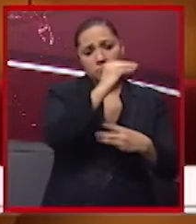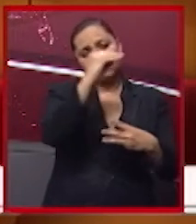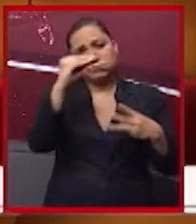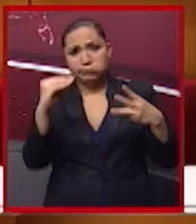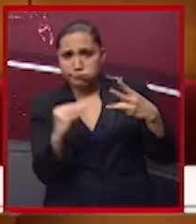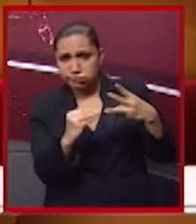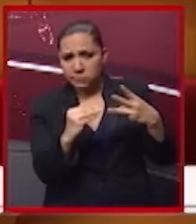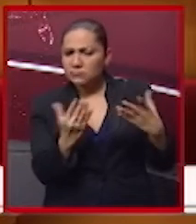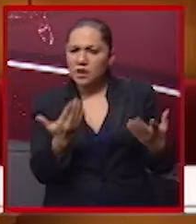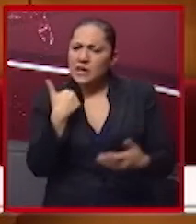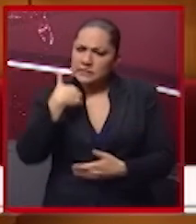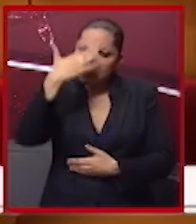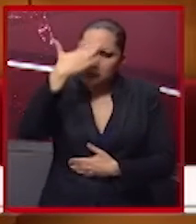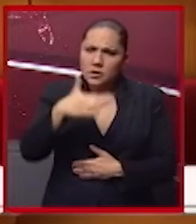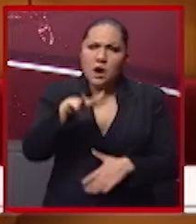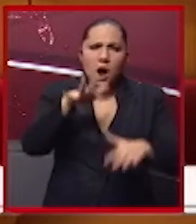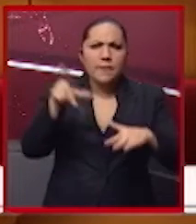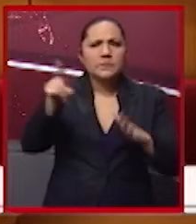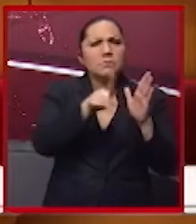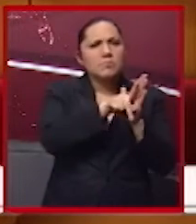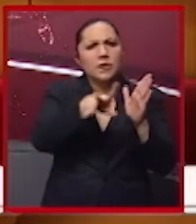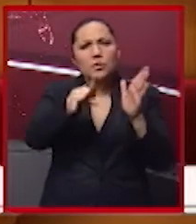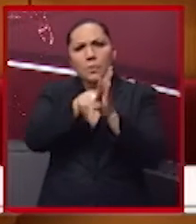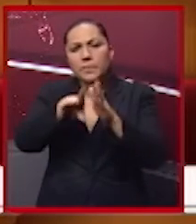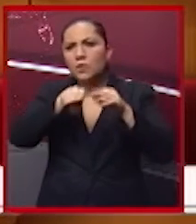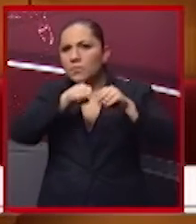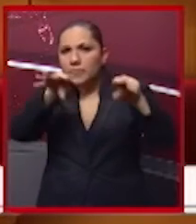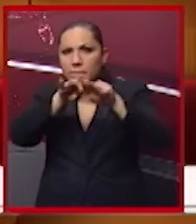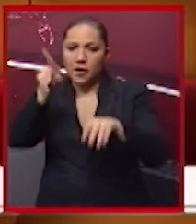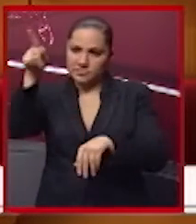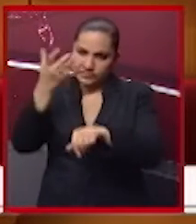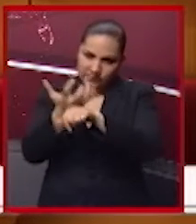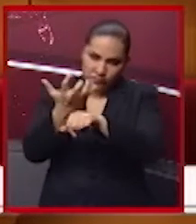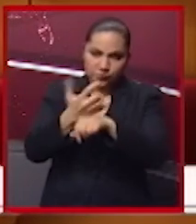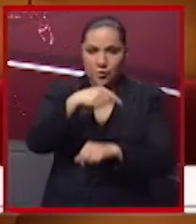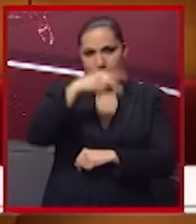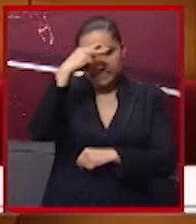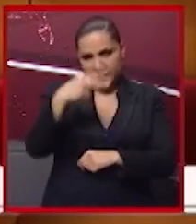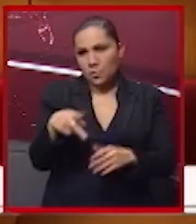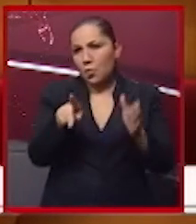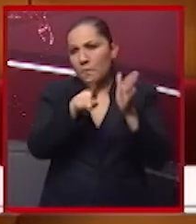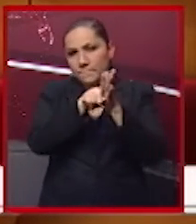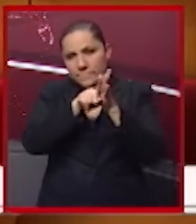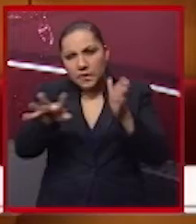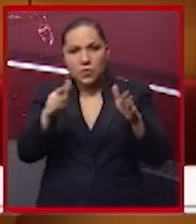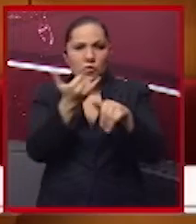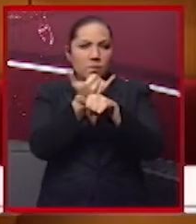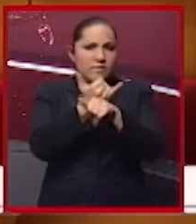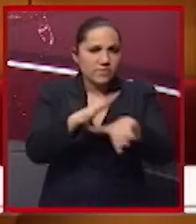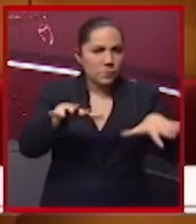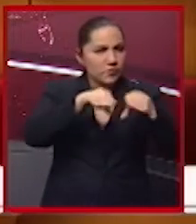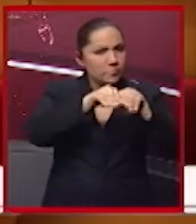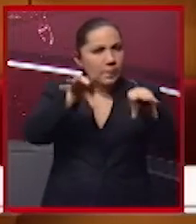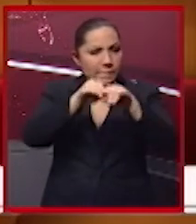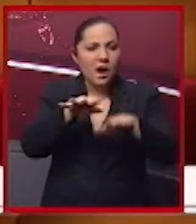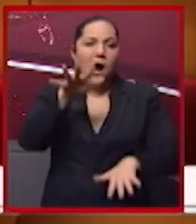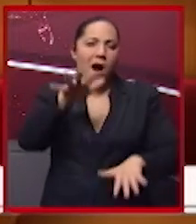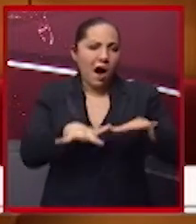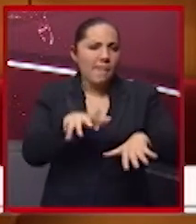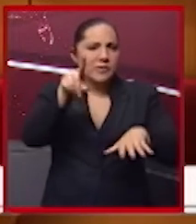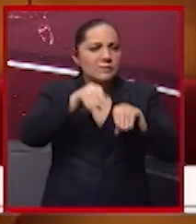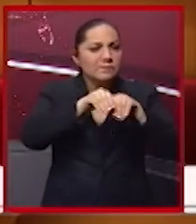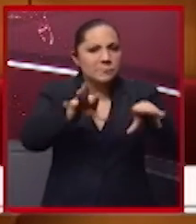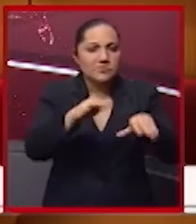las filtraciones de prensa, tanto en Estados Unidos como en México. Creo que no necesariamente estaban bien intencionadas en un momento crítico